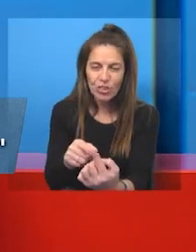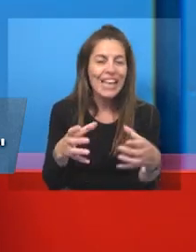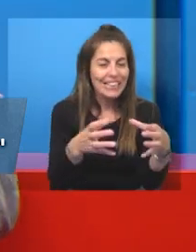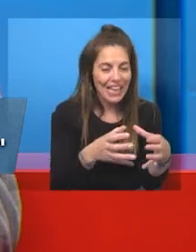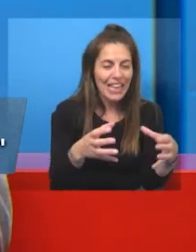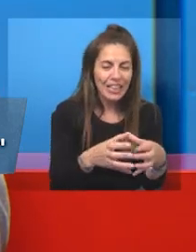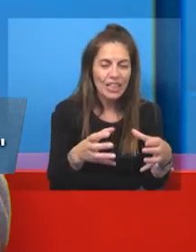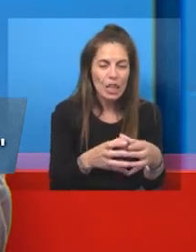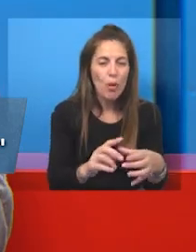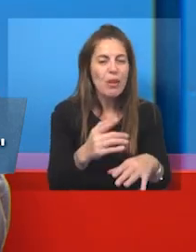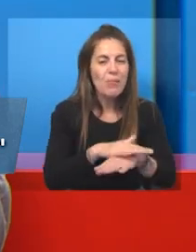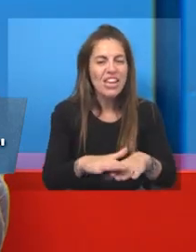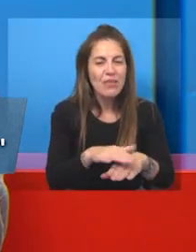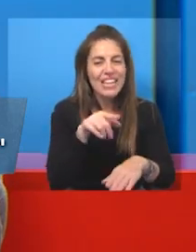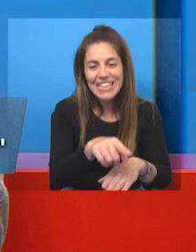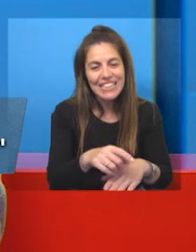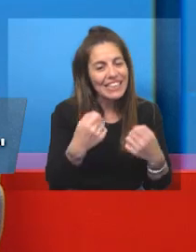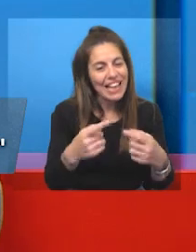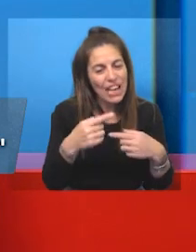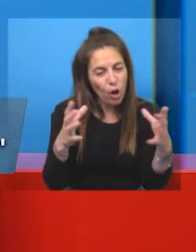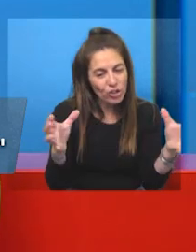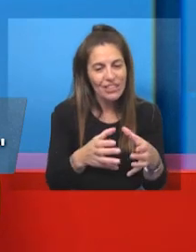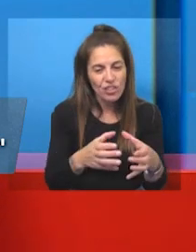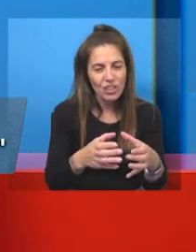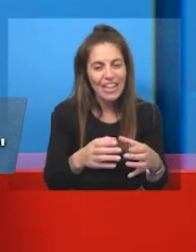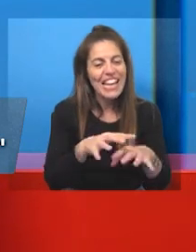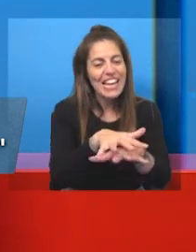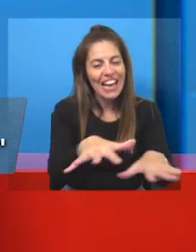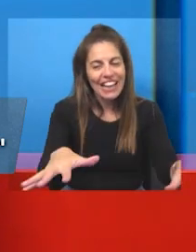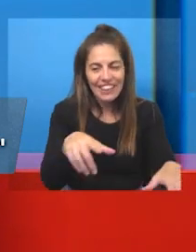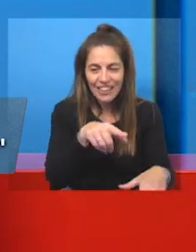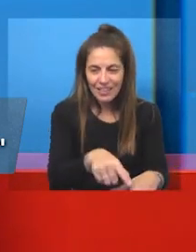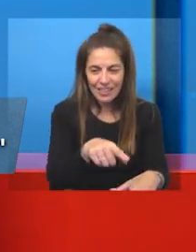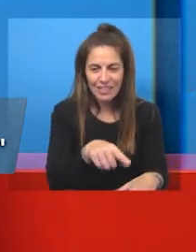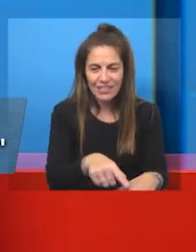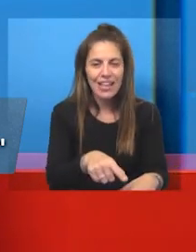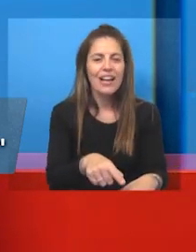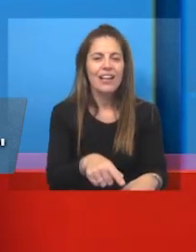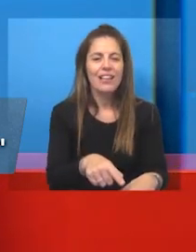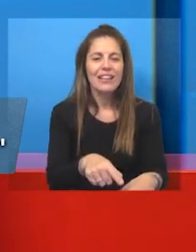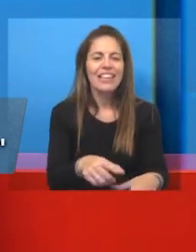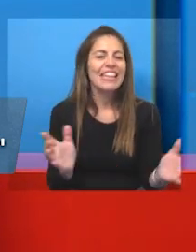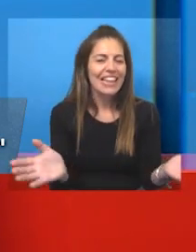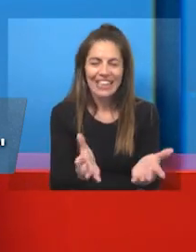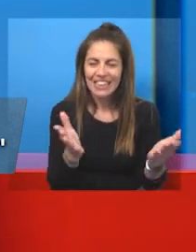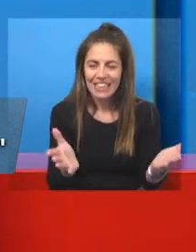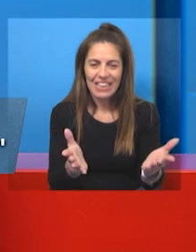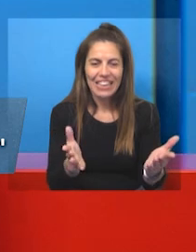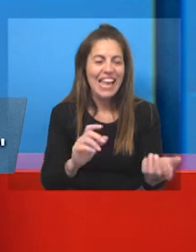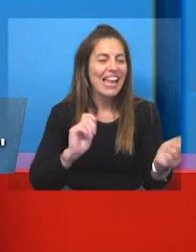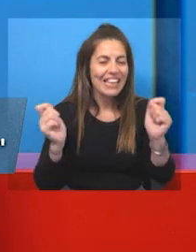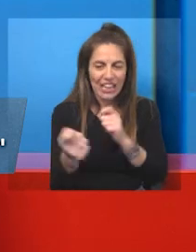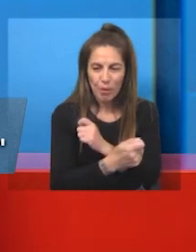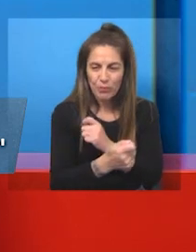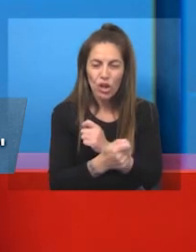equipo este en el primer nivel es el que tiene que dar la contención y la red esa este que genere el cambio